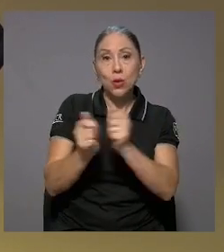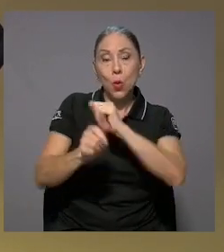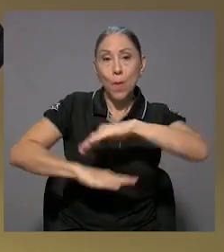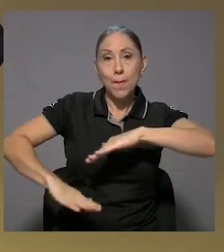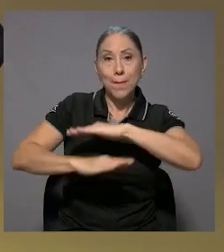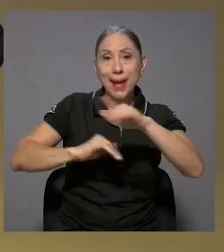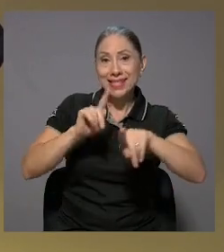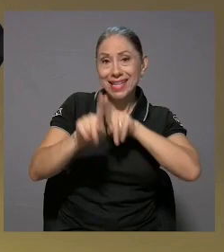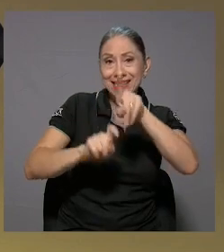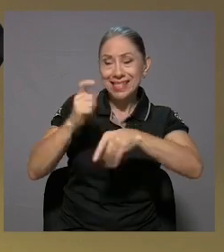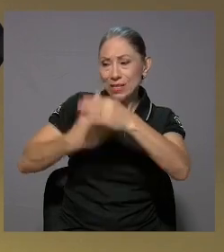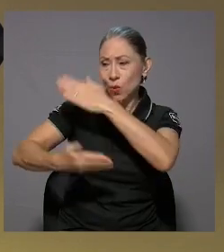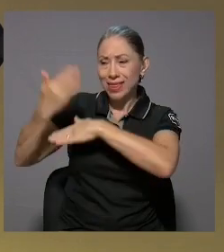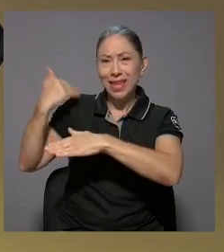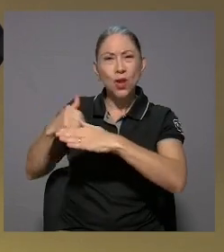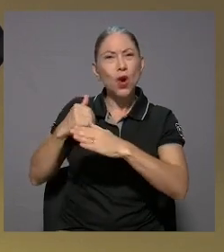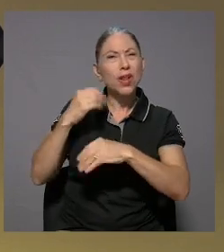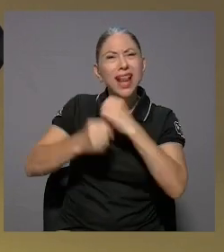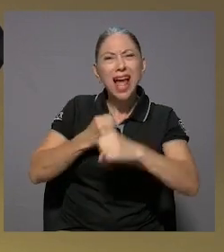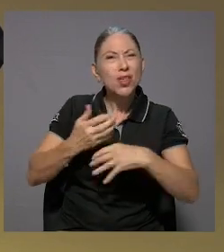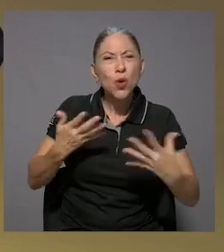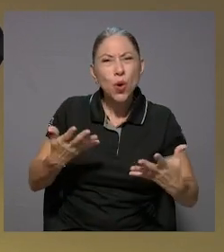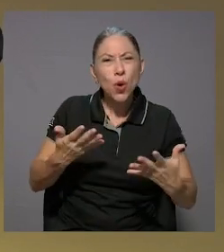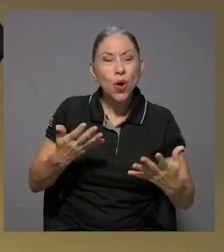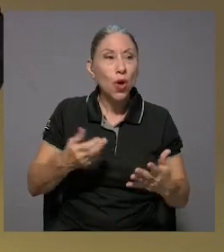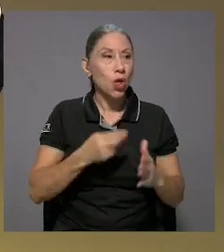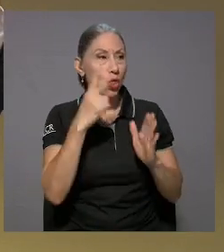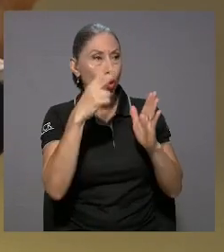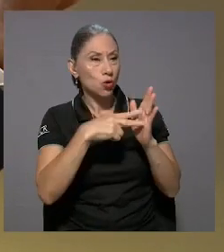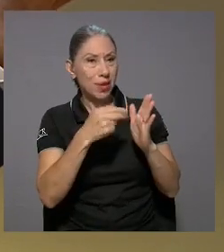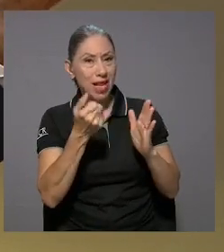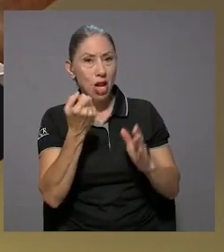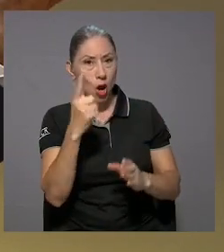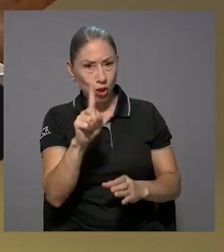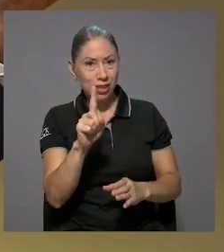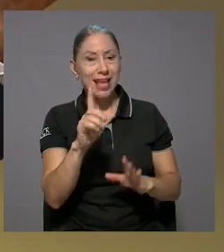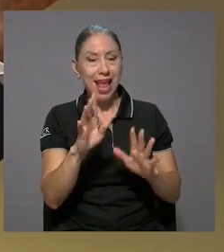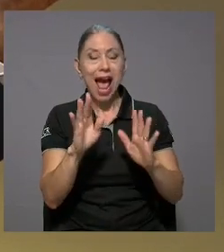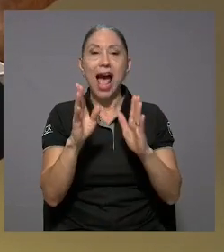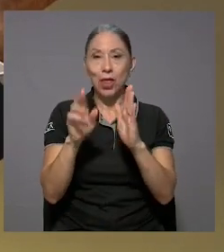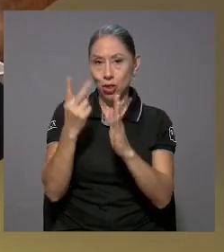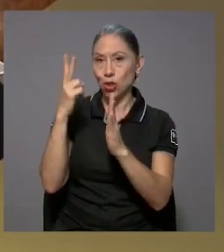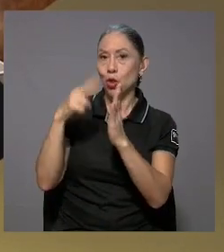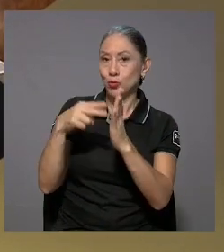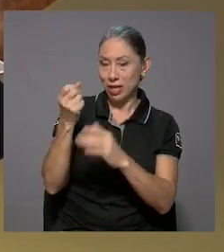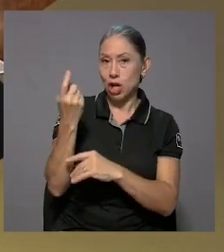es del 17. 2011.